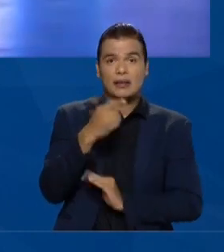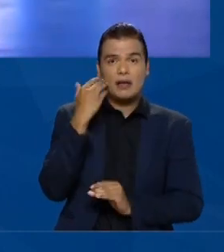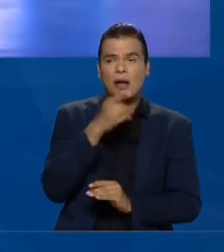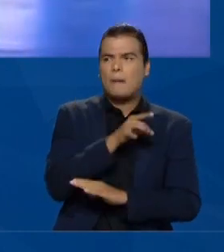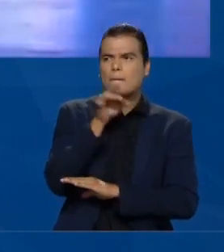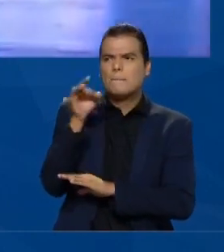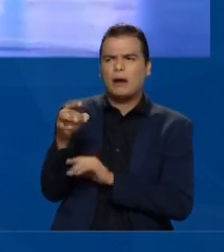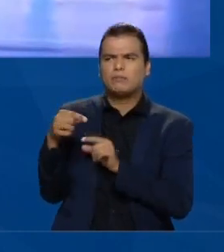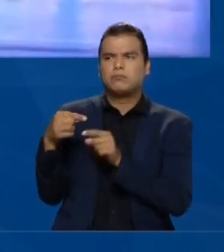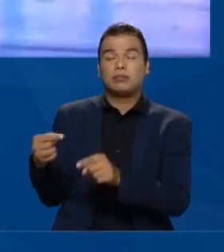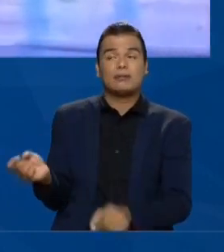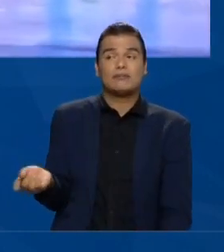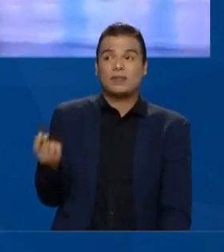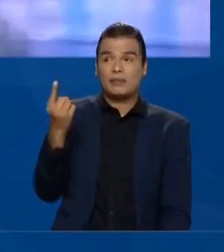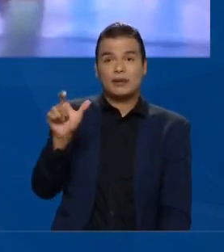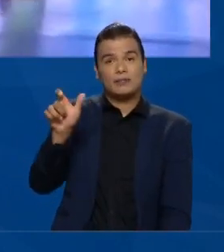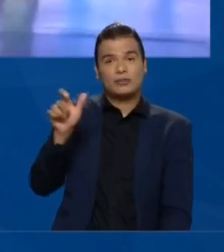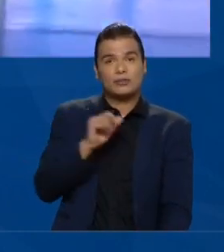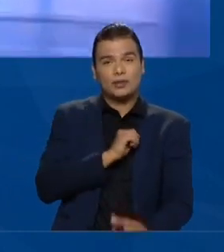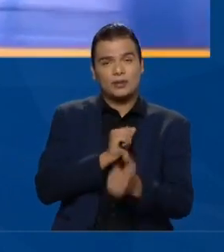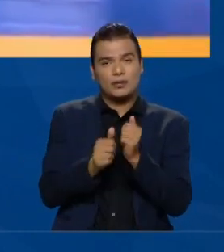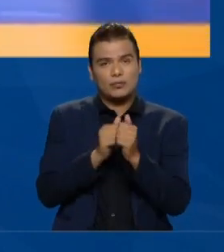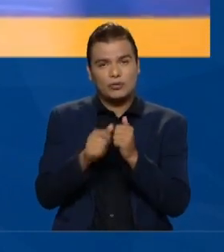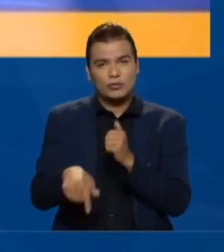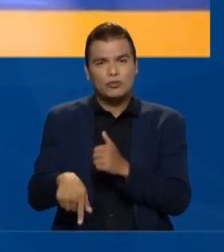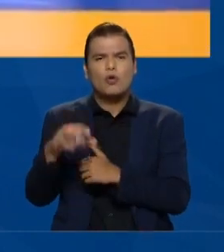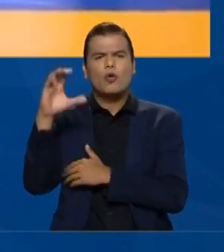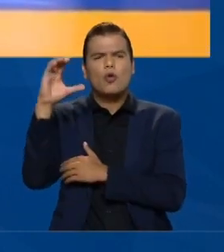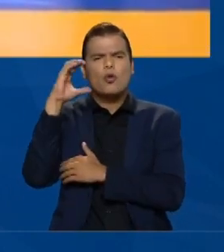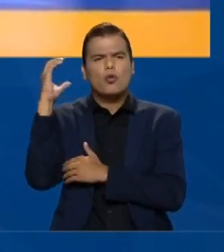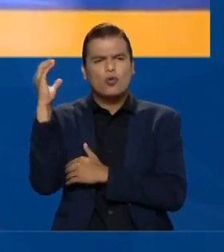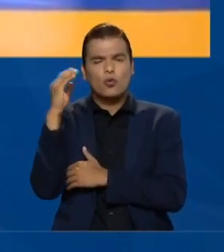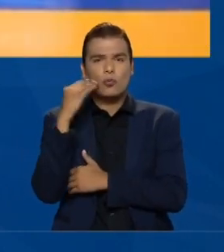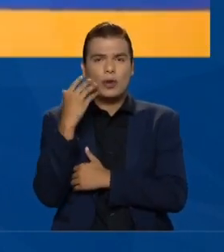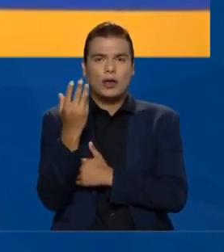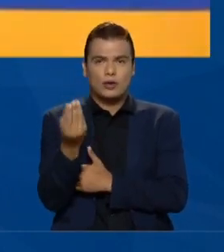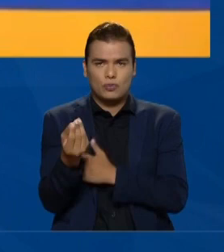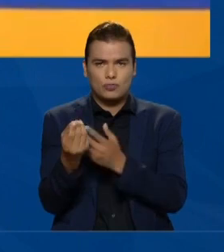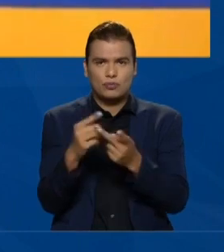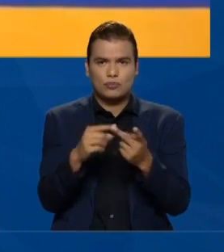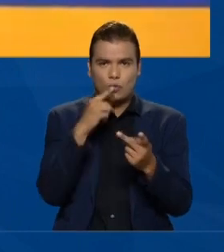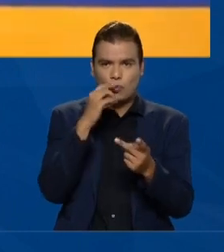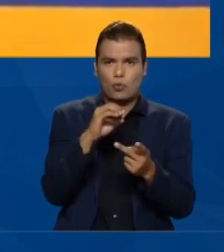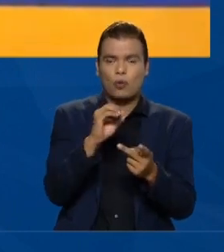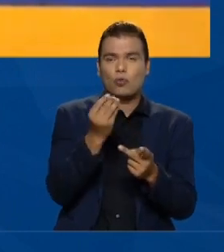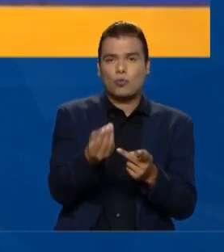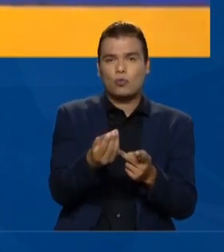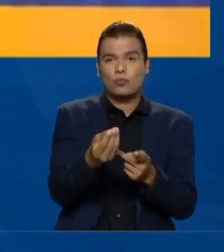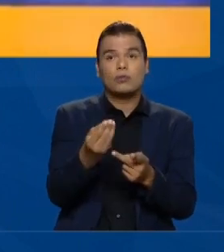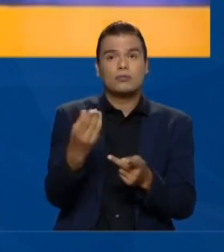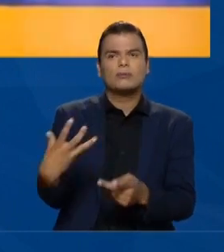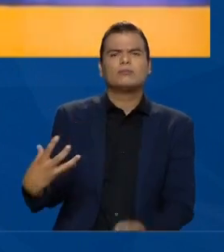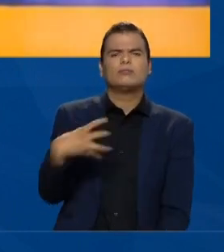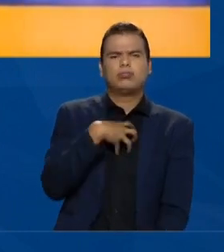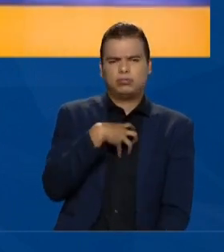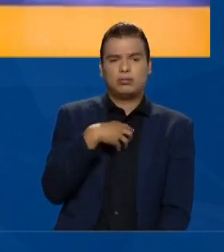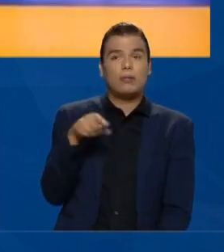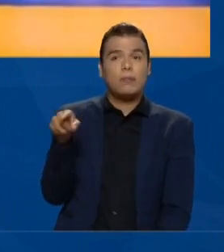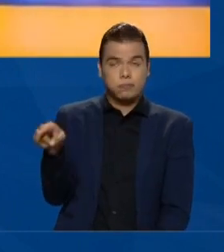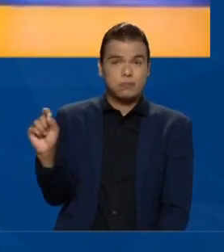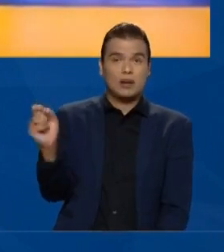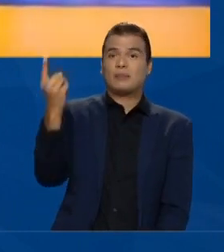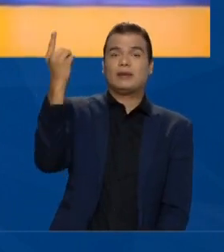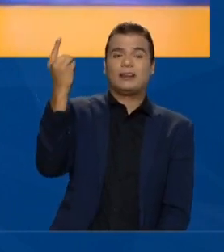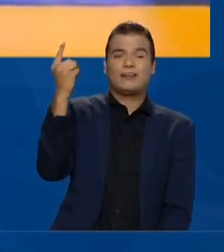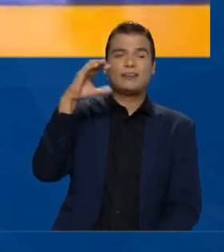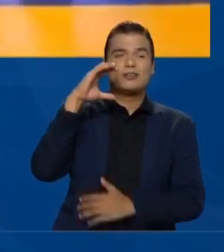porque es la primera vez que un deportista en Colombia, tanto en la rama femenina como en la rama masculina, se alza con este título en la categoría